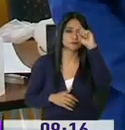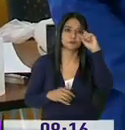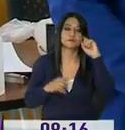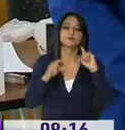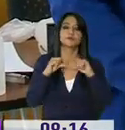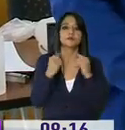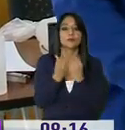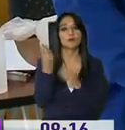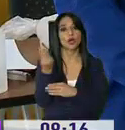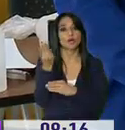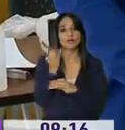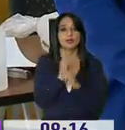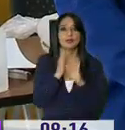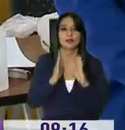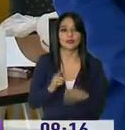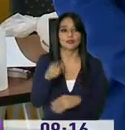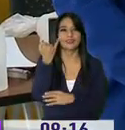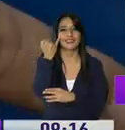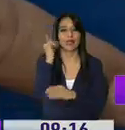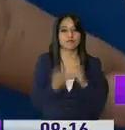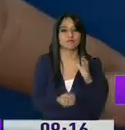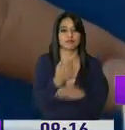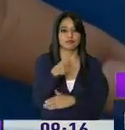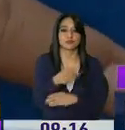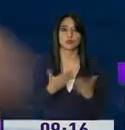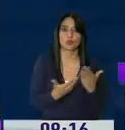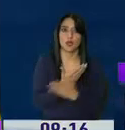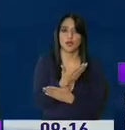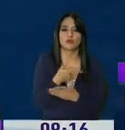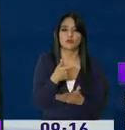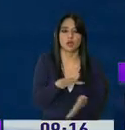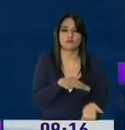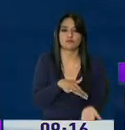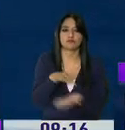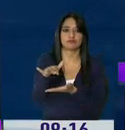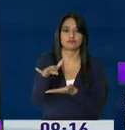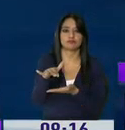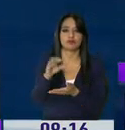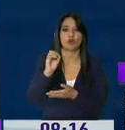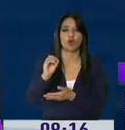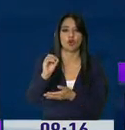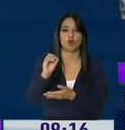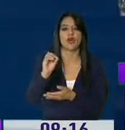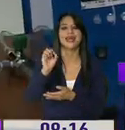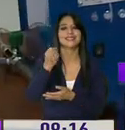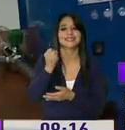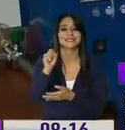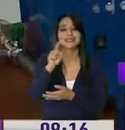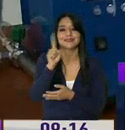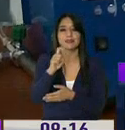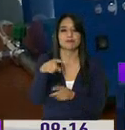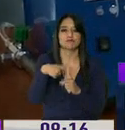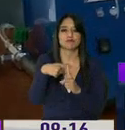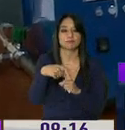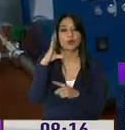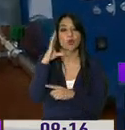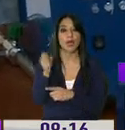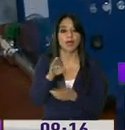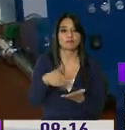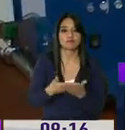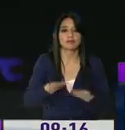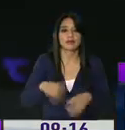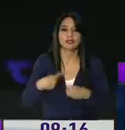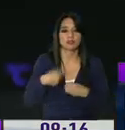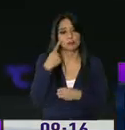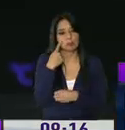jóvenes ingenieros que son los creadores han viajado con el prototipo OSZ positivo desde Cuenca para realizar las